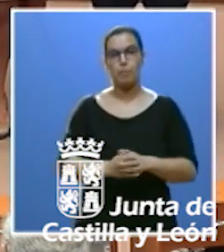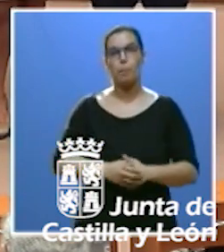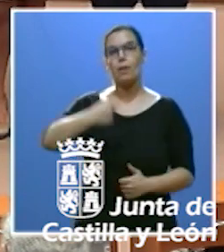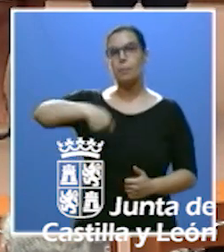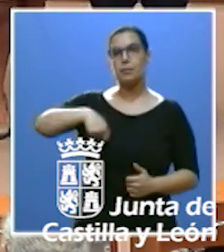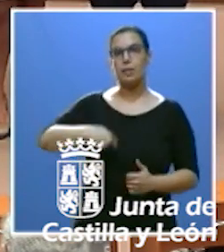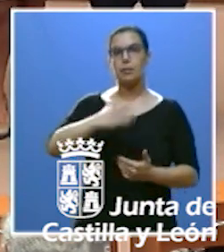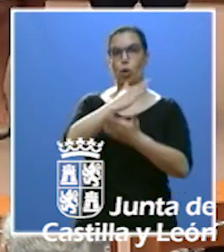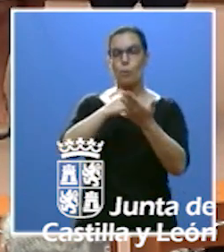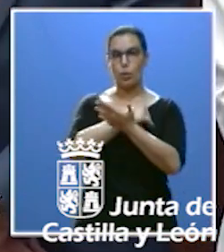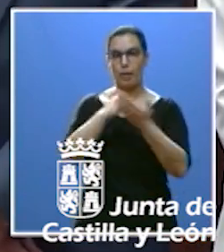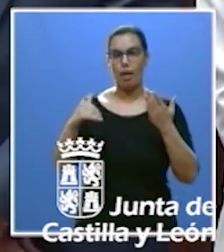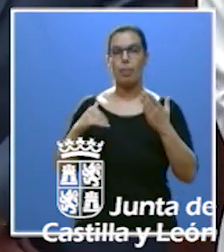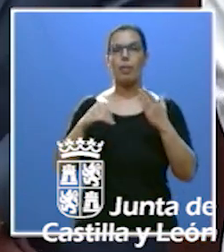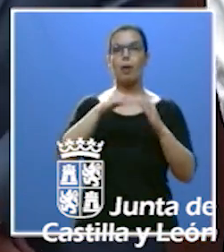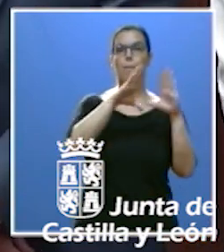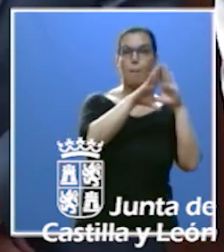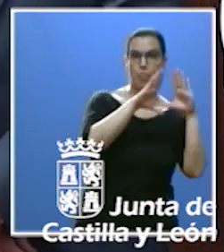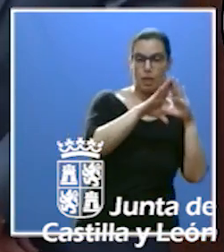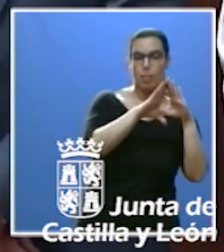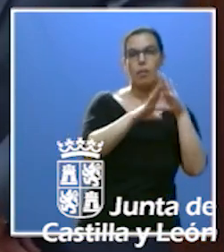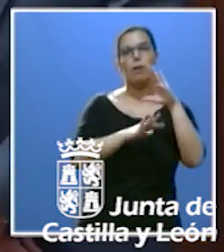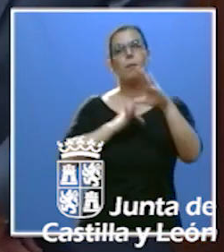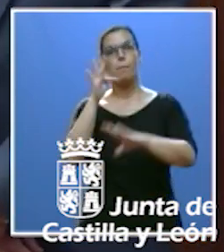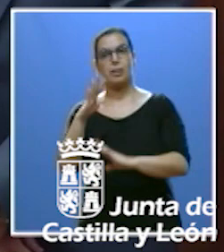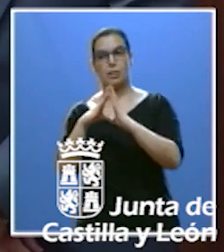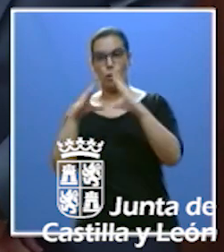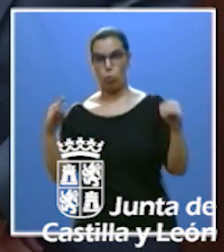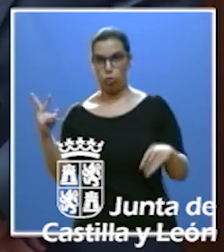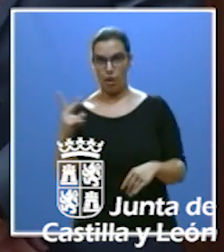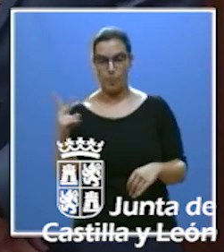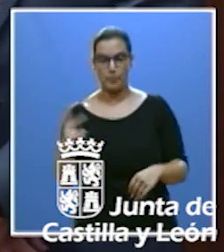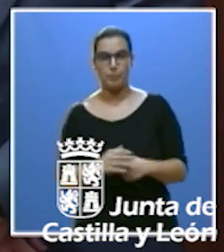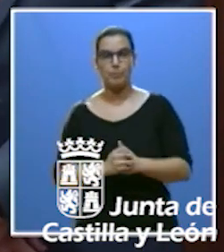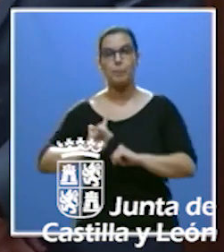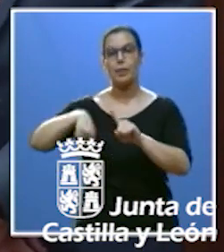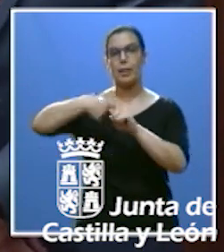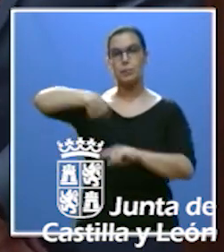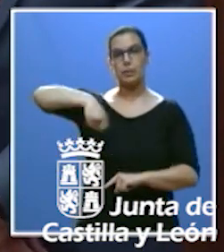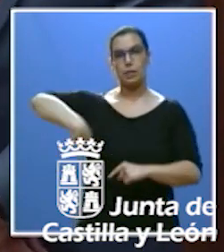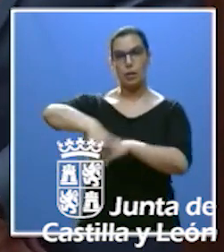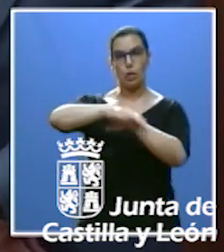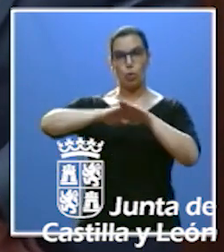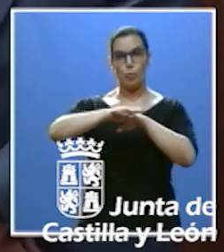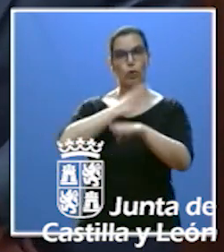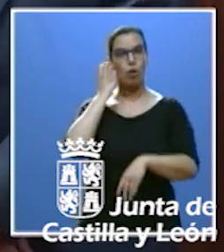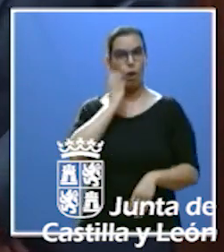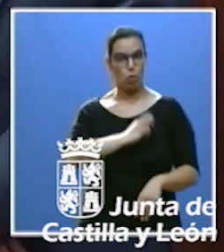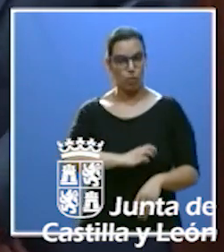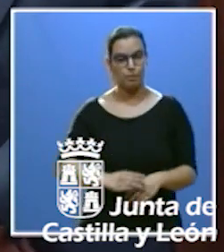comunidades autónomas de Madrid y Andalucía, expresidente de Gobierno Mariano